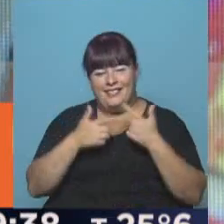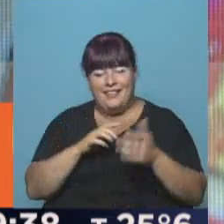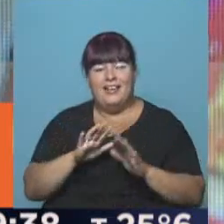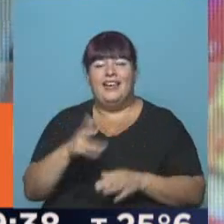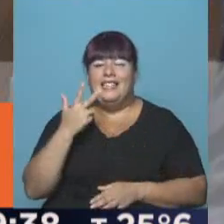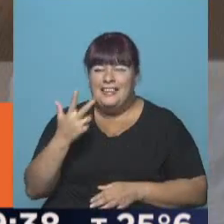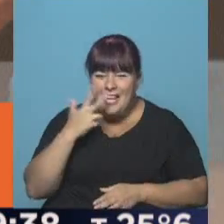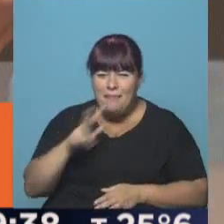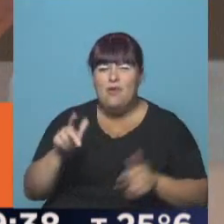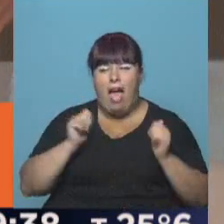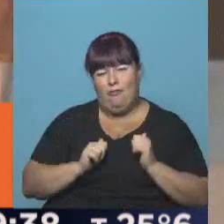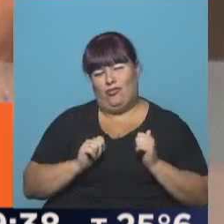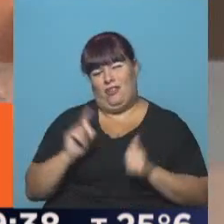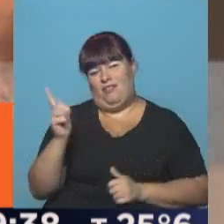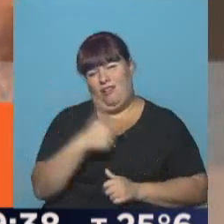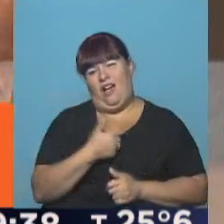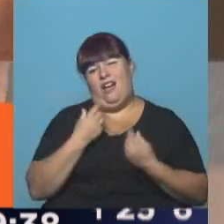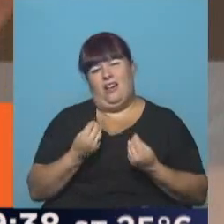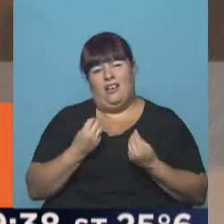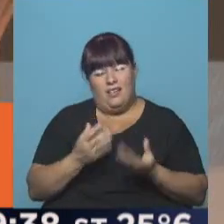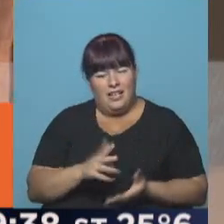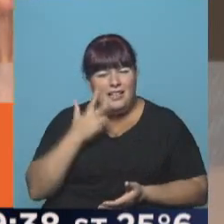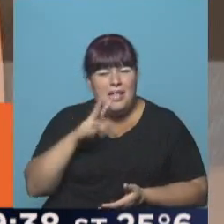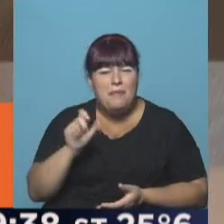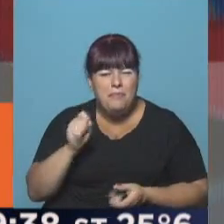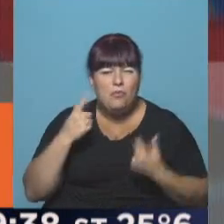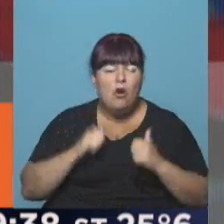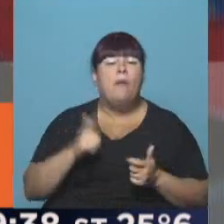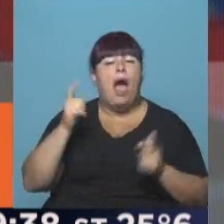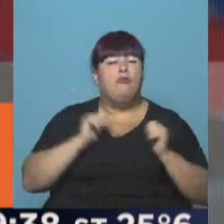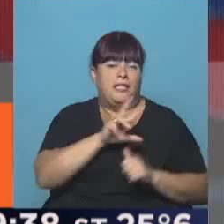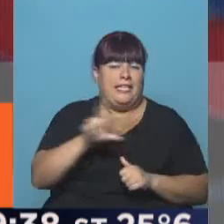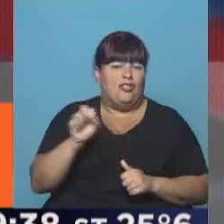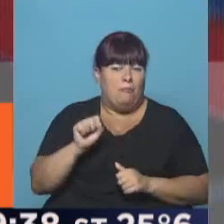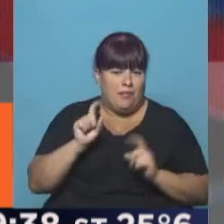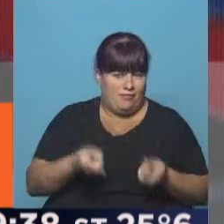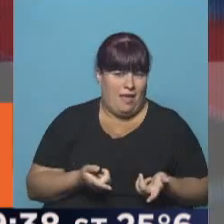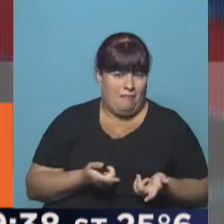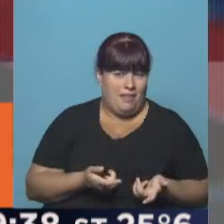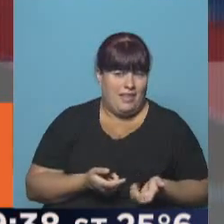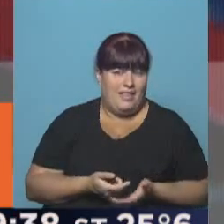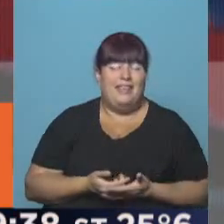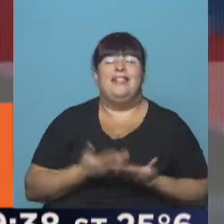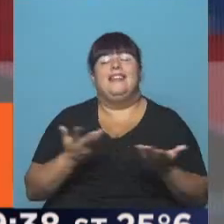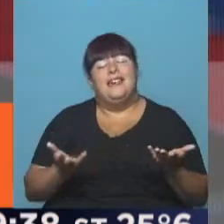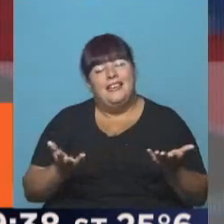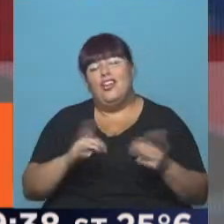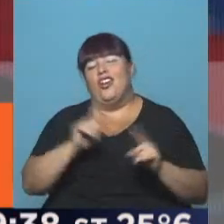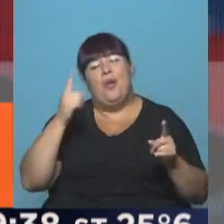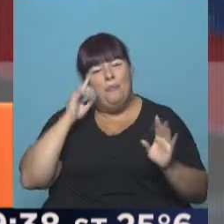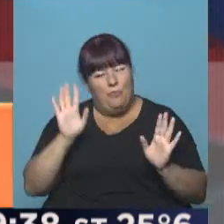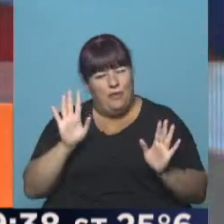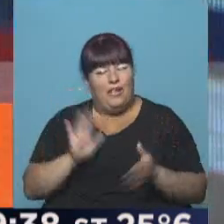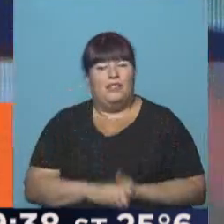y una mochila chico Qué chicos estamos criando teng mochila pero tengo mochila de 300 pesos también y hay que desmitificar